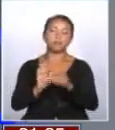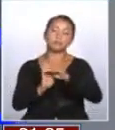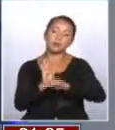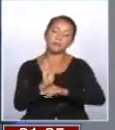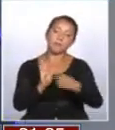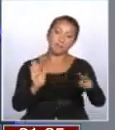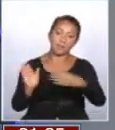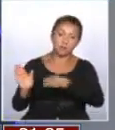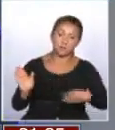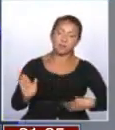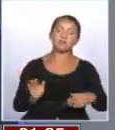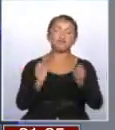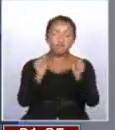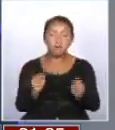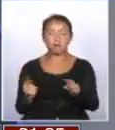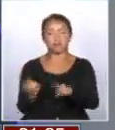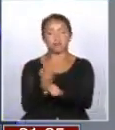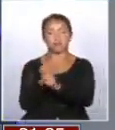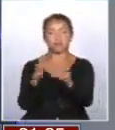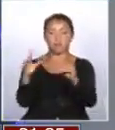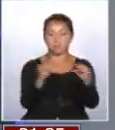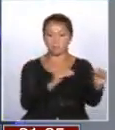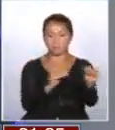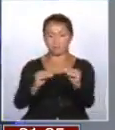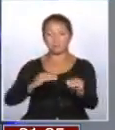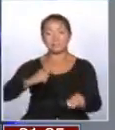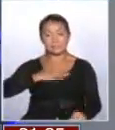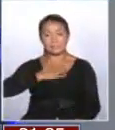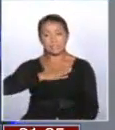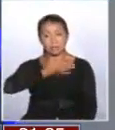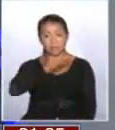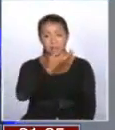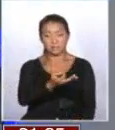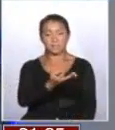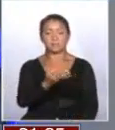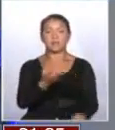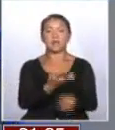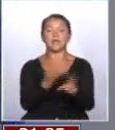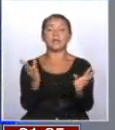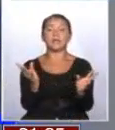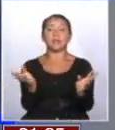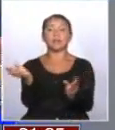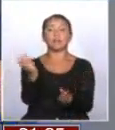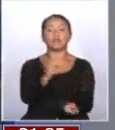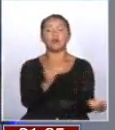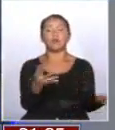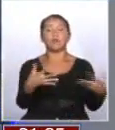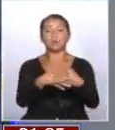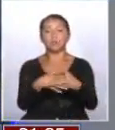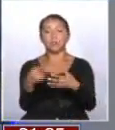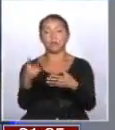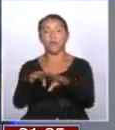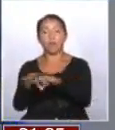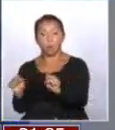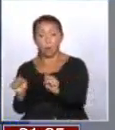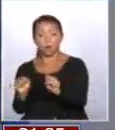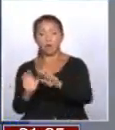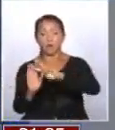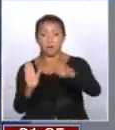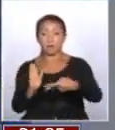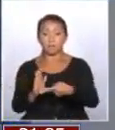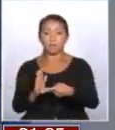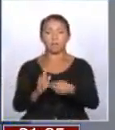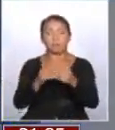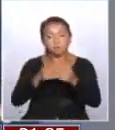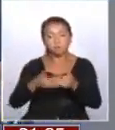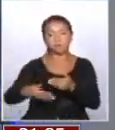Todo eso puede ser debatible. Lo que yo le quiero decir es que hay que combinar dos criterios. La construcción de acuerdos para que estas reformas sean